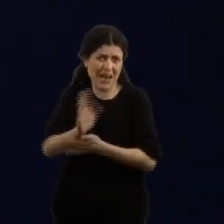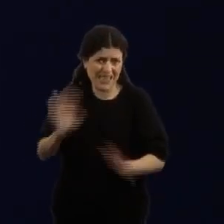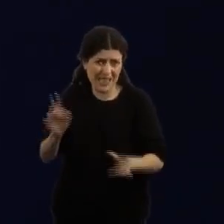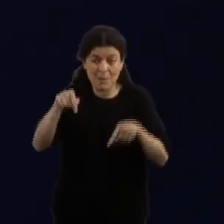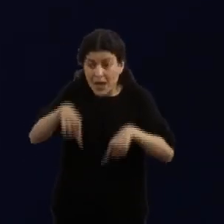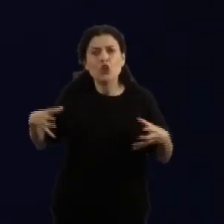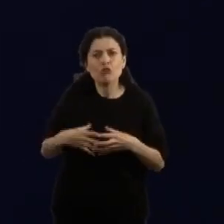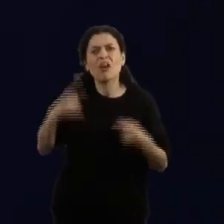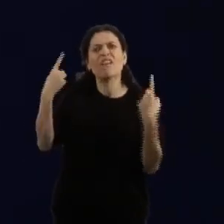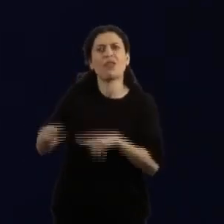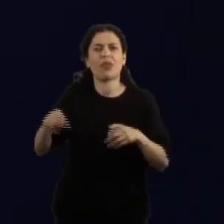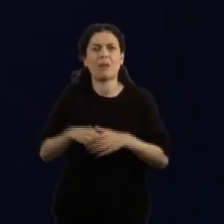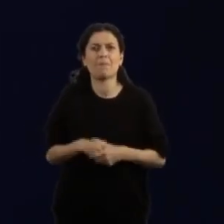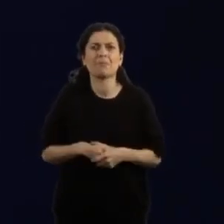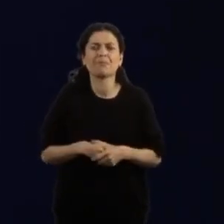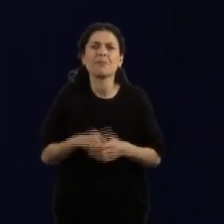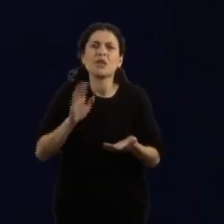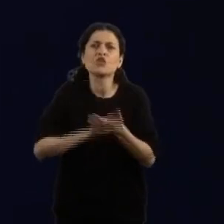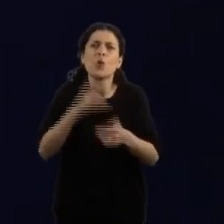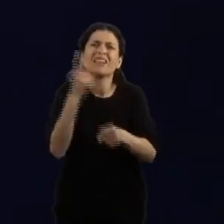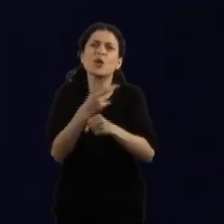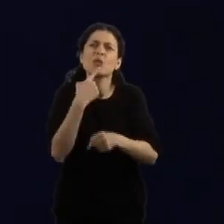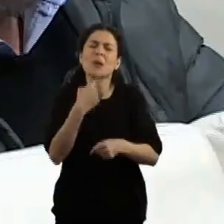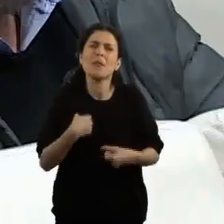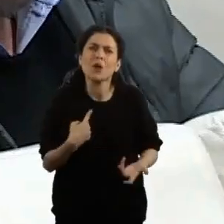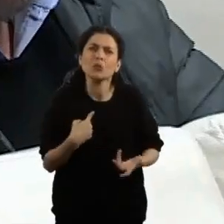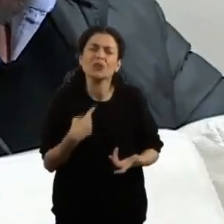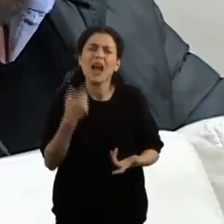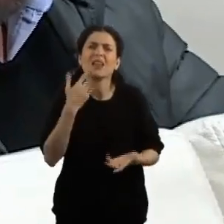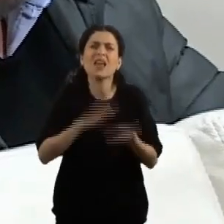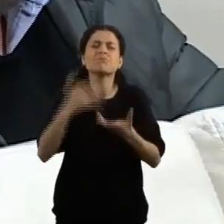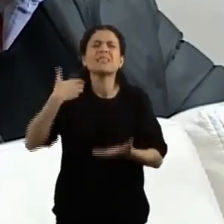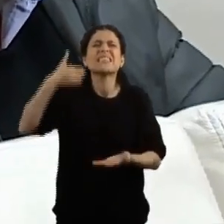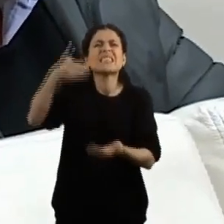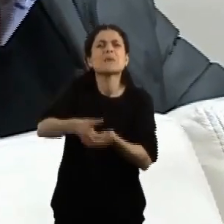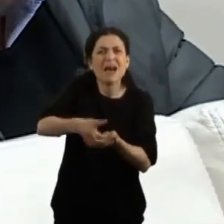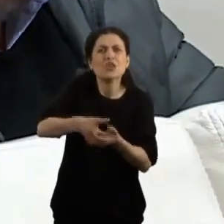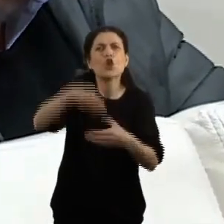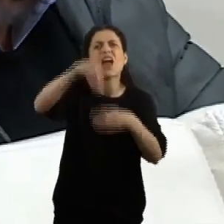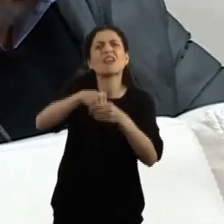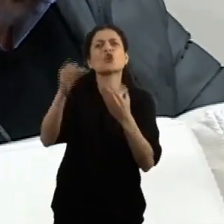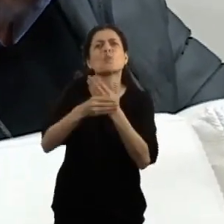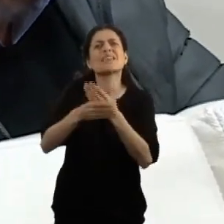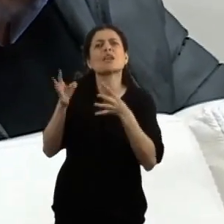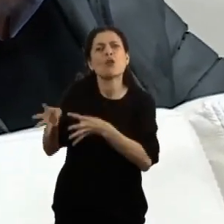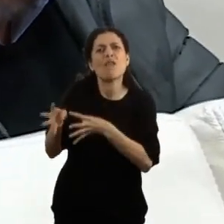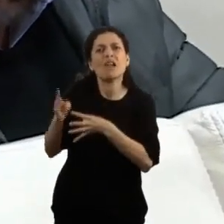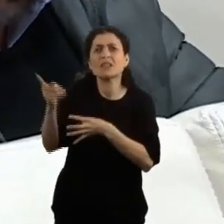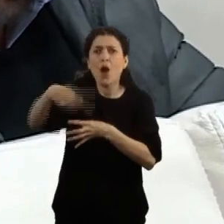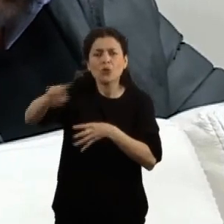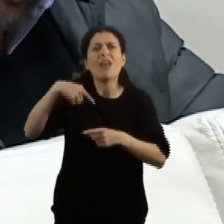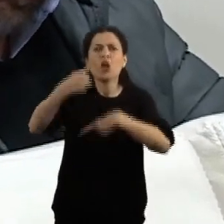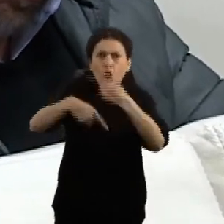era la otra pregunta? La segunda pregunta El tema de tiene que los ver tanques. con la inversión en defensa, si van a continuar con